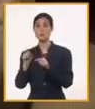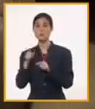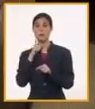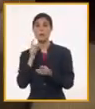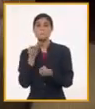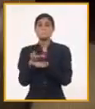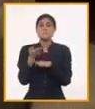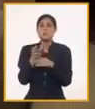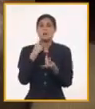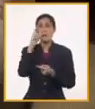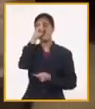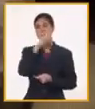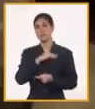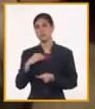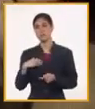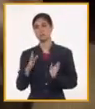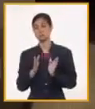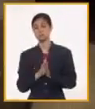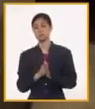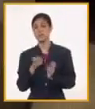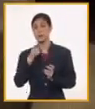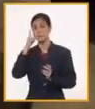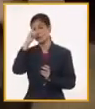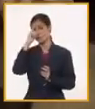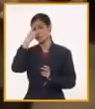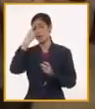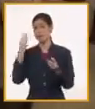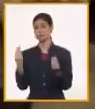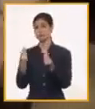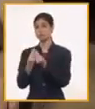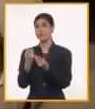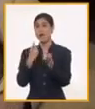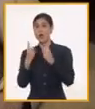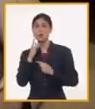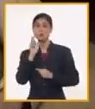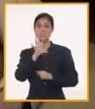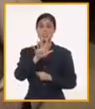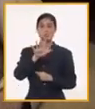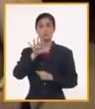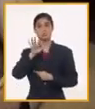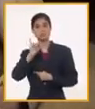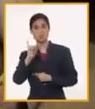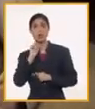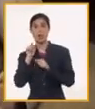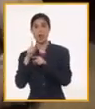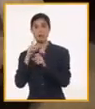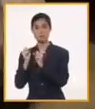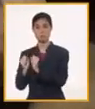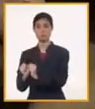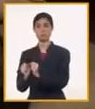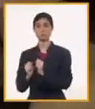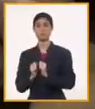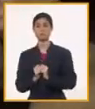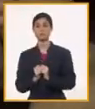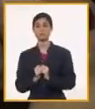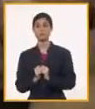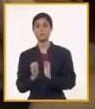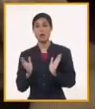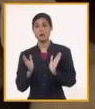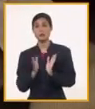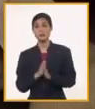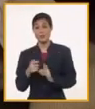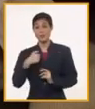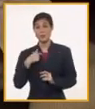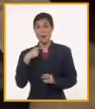Como él sabía los que estaban allá con el Che, había unos 5 o 6 que fueron los que mandamos para. Y bueno, que para que yo buscara